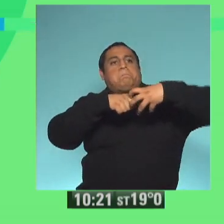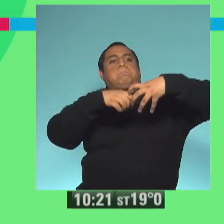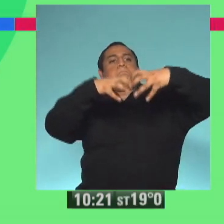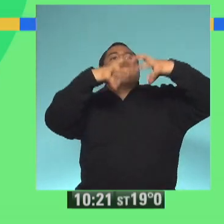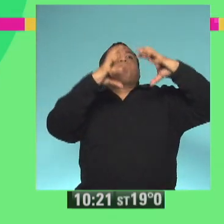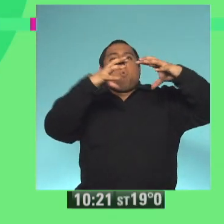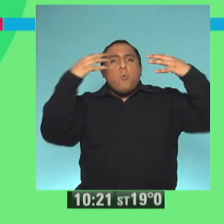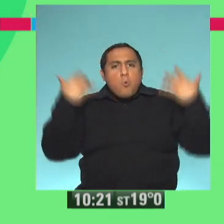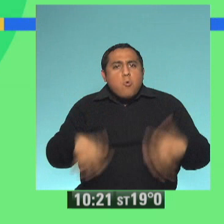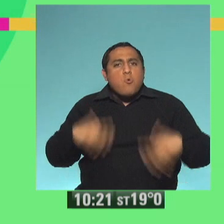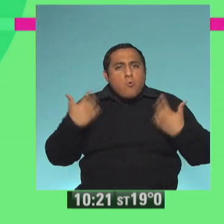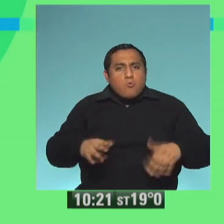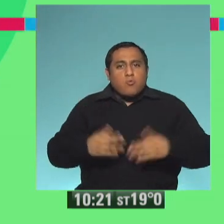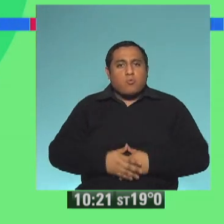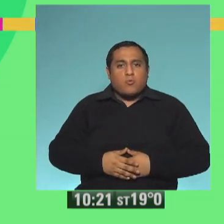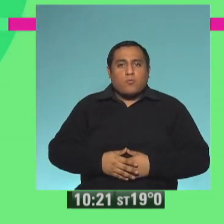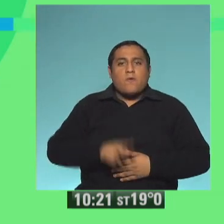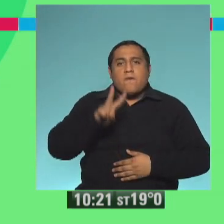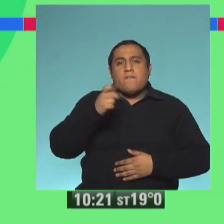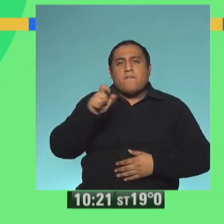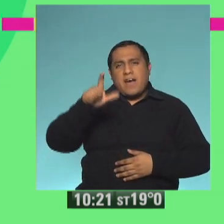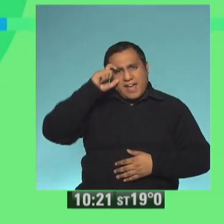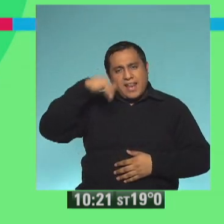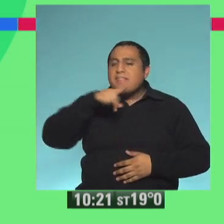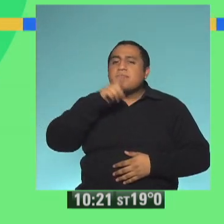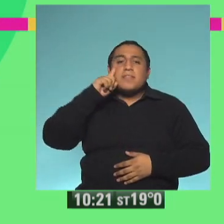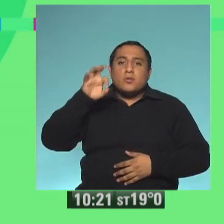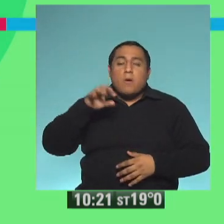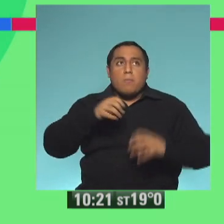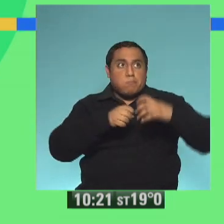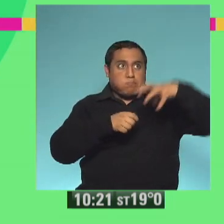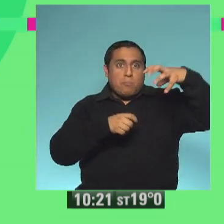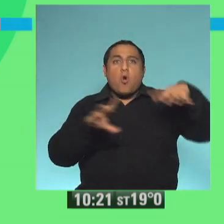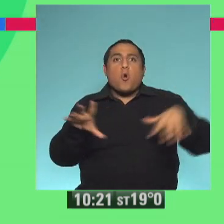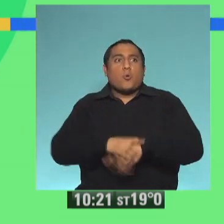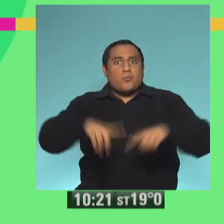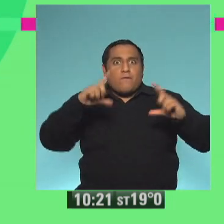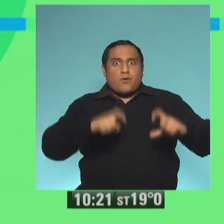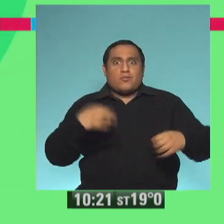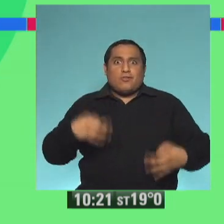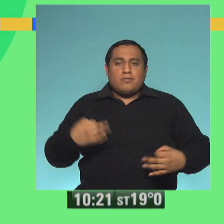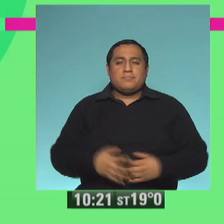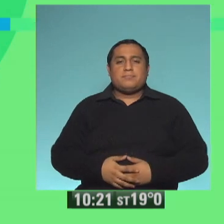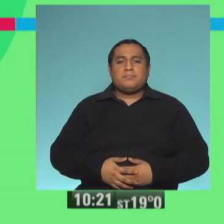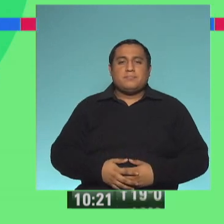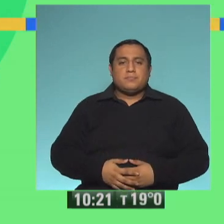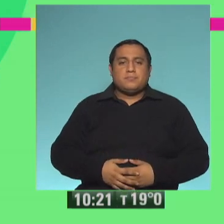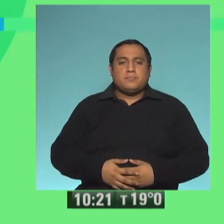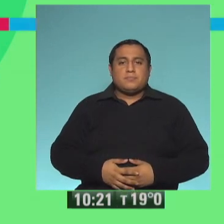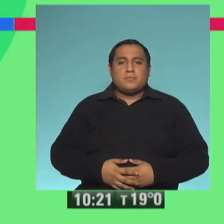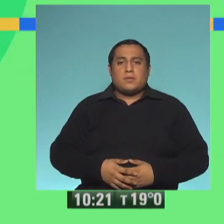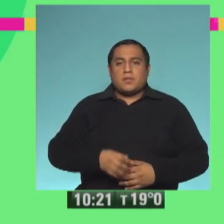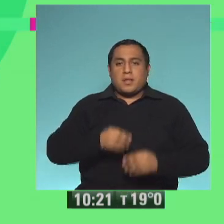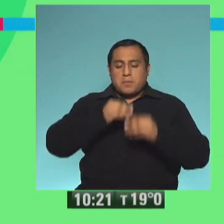enorme. Igual que a nosotros. Y aparte, justo para la foto le salió, ¿no? Espectacular. Burbuja.